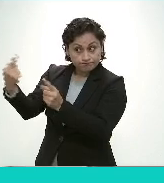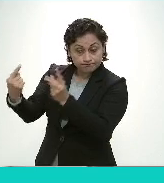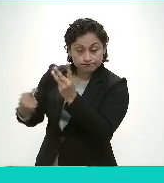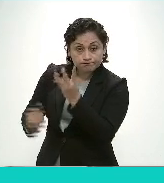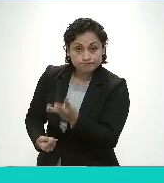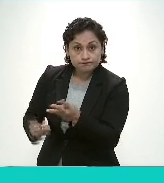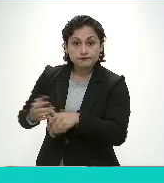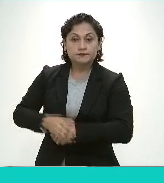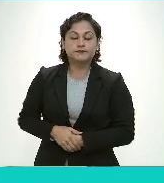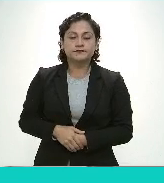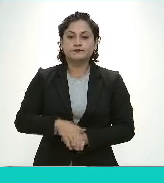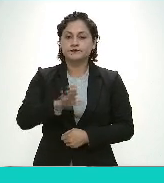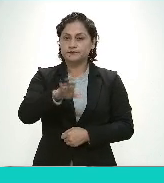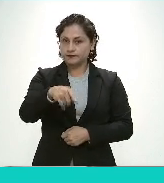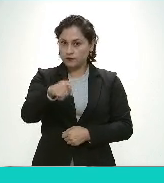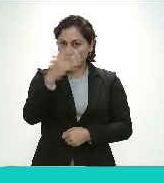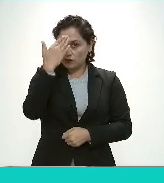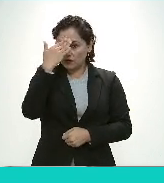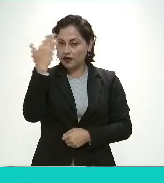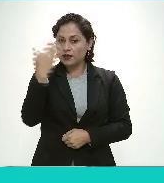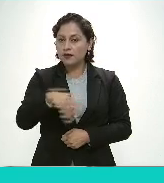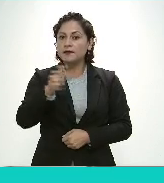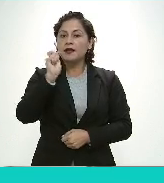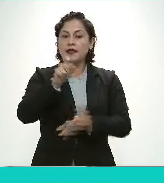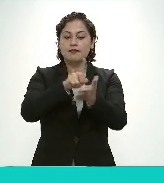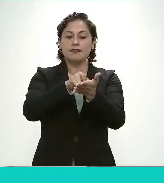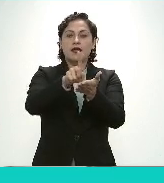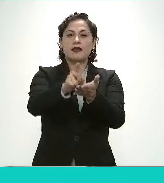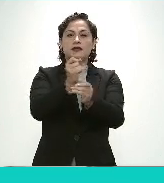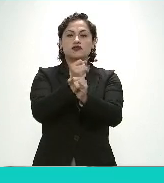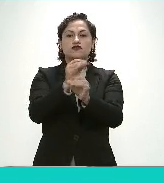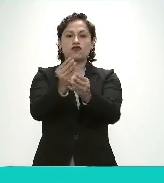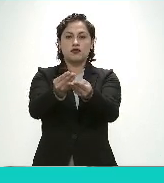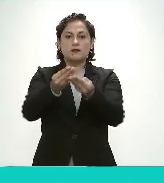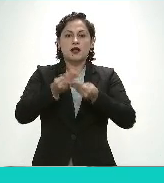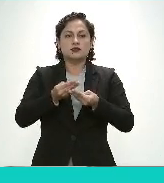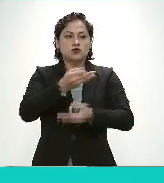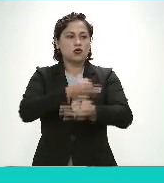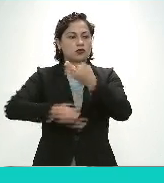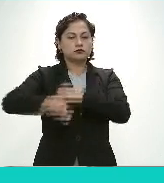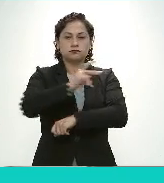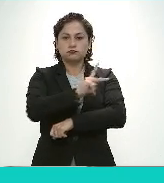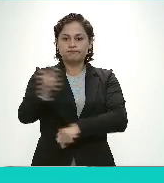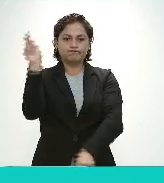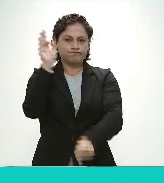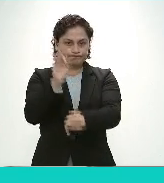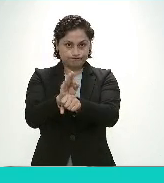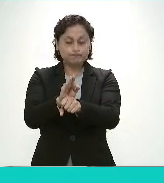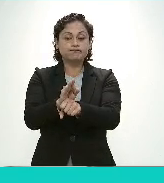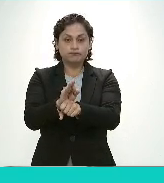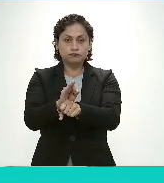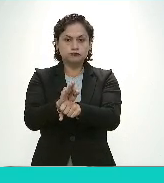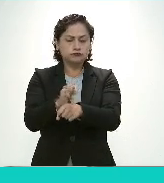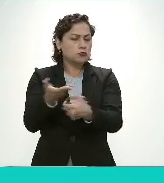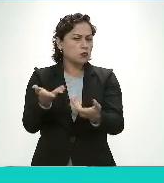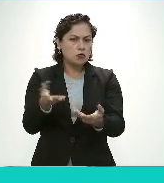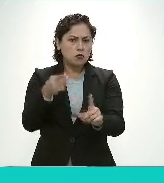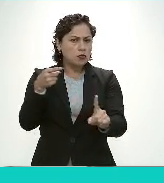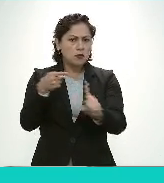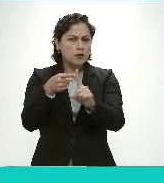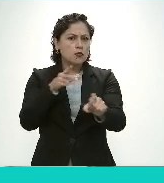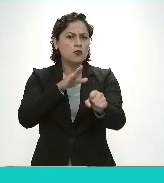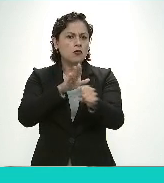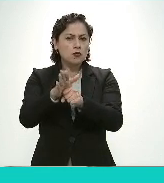el derecho fundamental de acceso a la información es una garantía de todas y de todos para poder acceder a aquellos registros que se